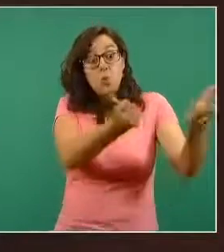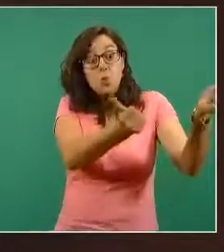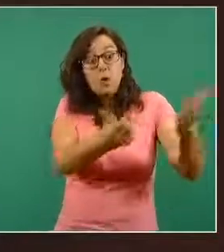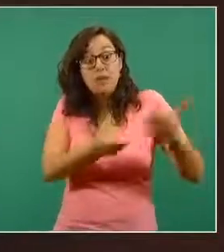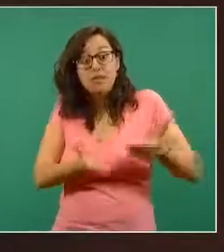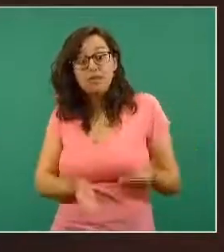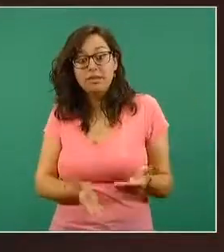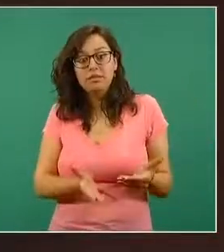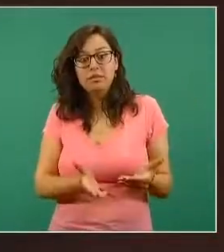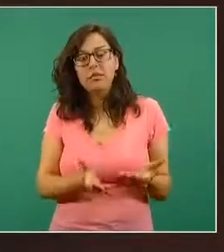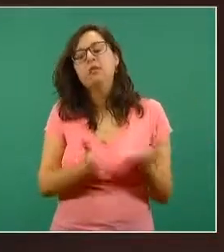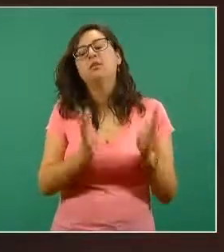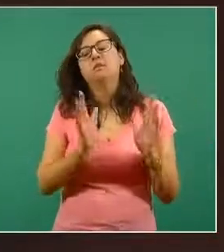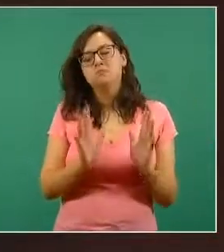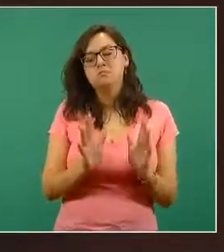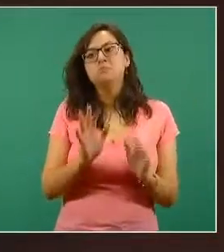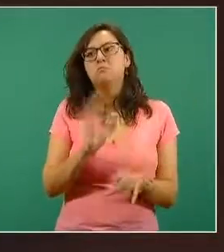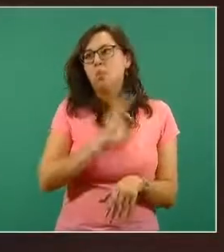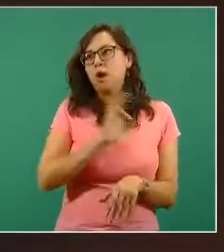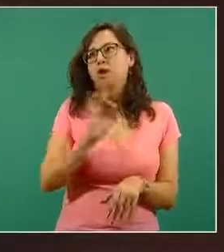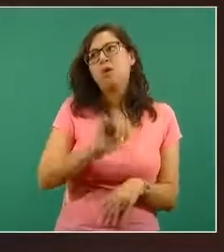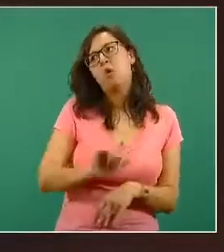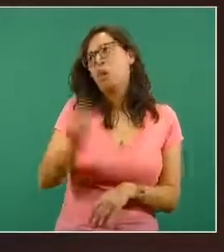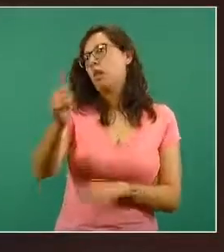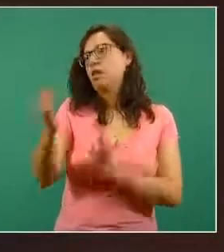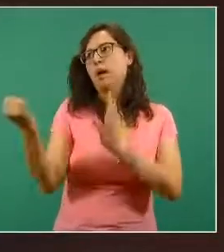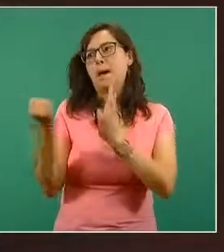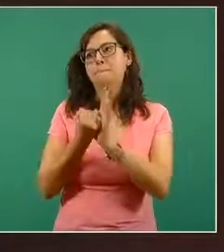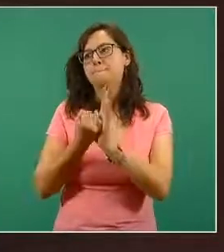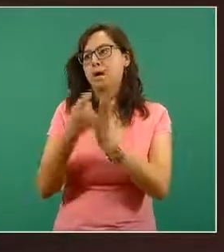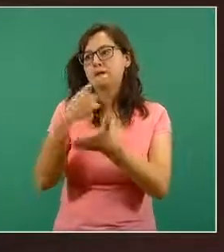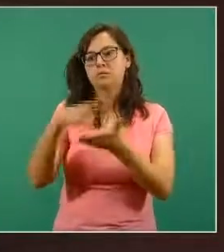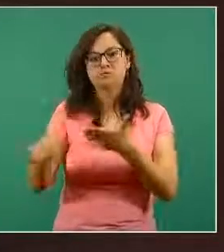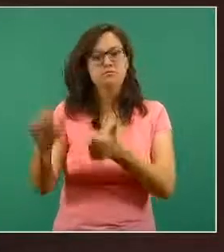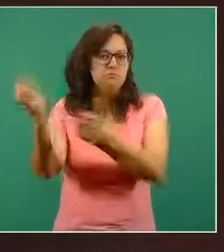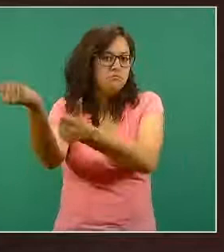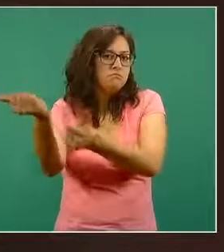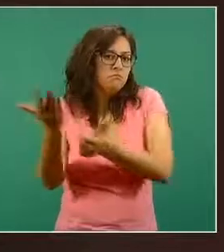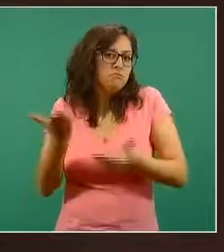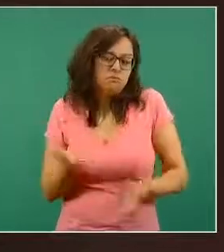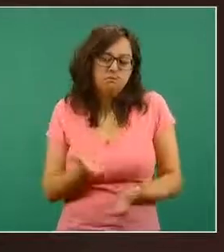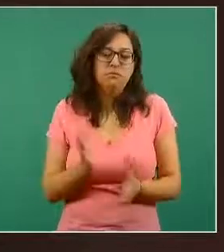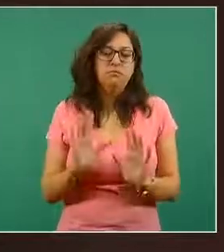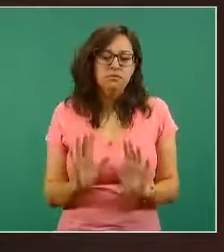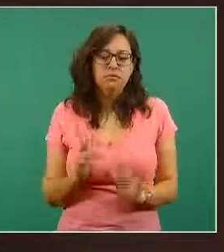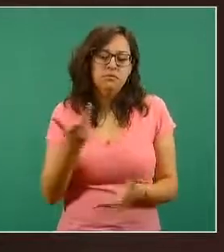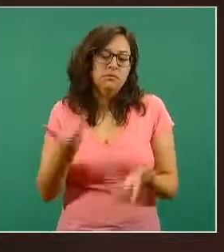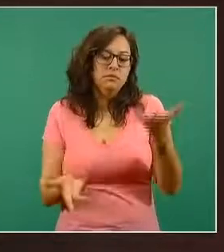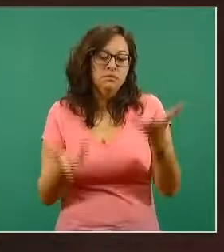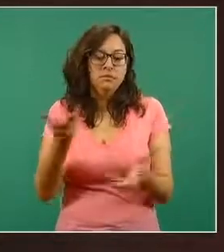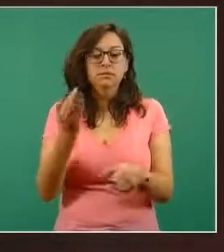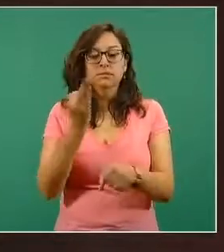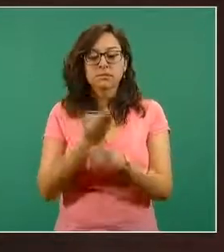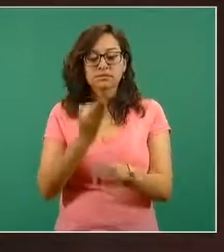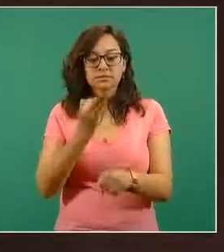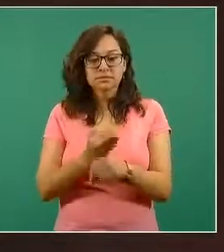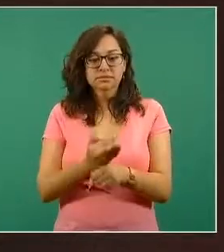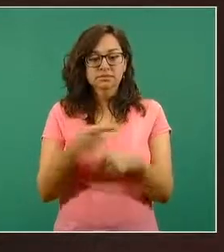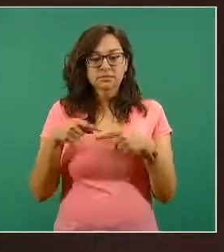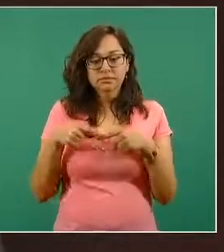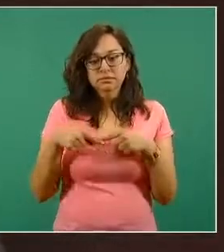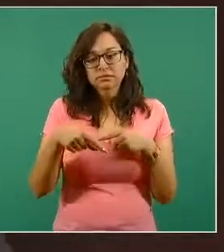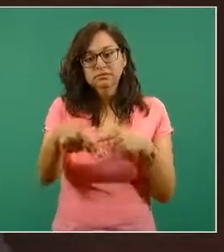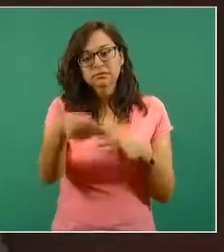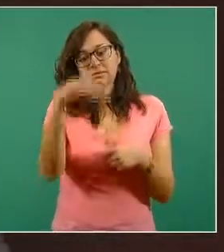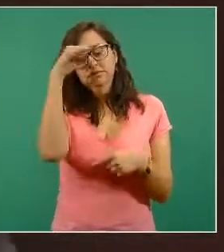dosis que hemos adquirido, o que no puedan completarlo en tiempo informe. Entonces ahora estamos en una estrategia de cualquier